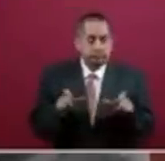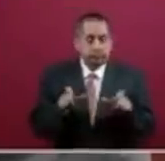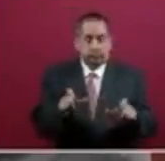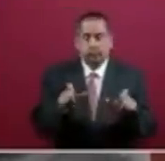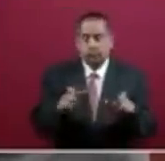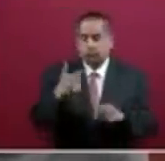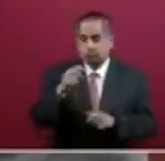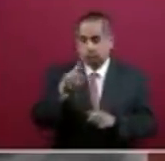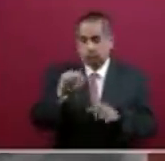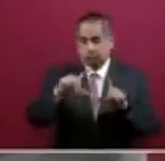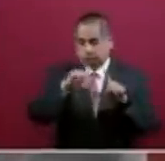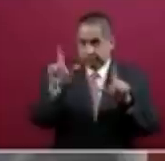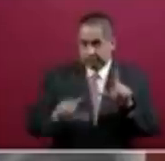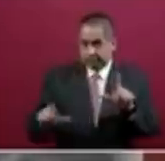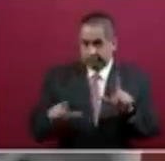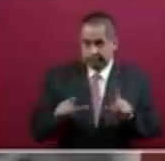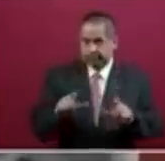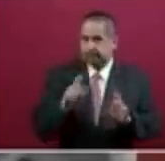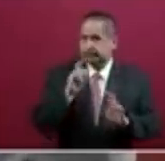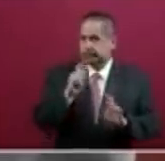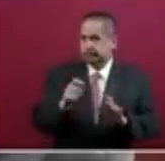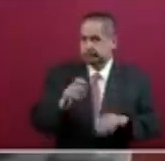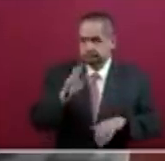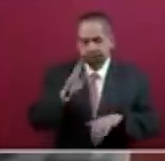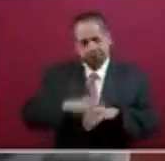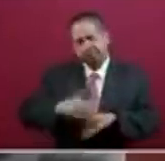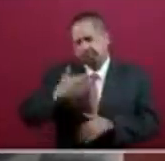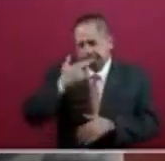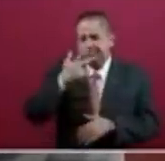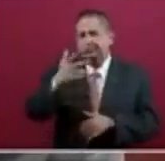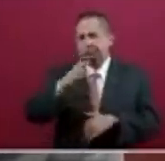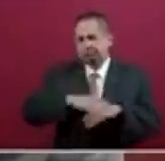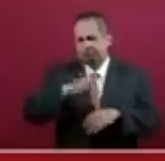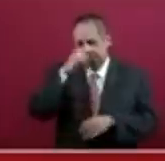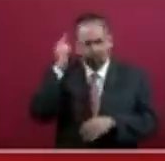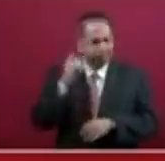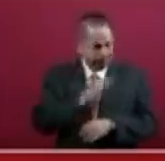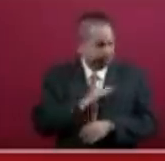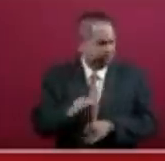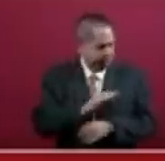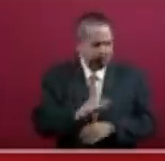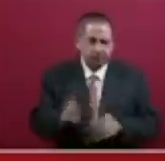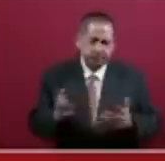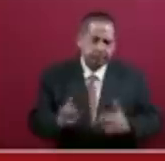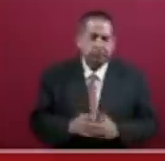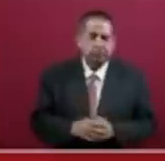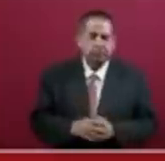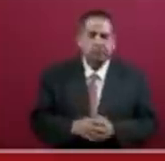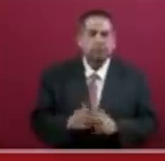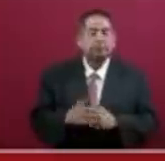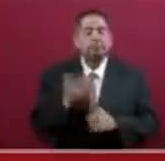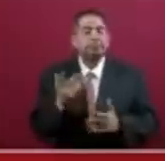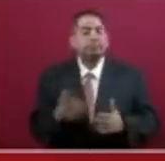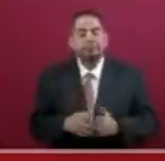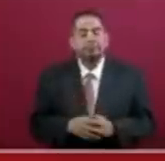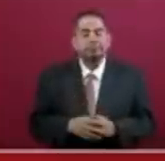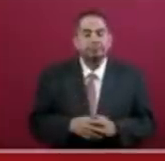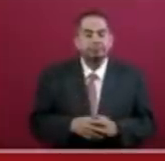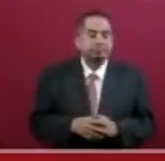Nacional va a ser mucho mejor, se nos van a facilitar las cosas, porque